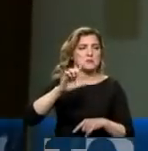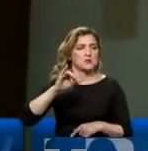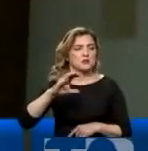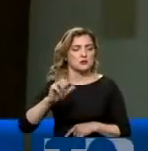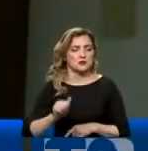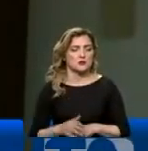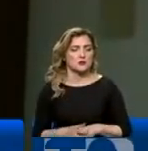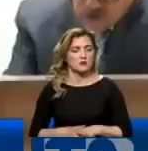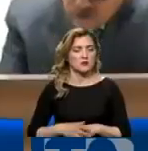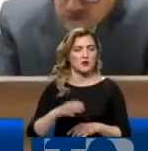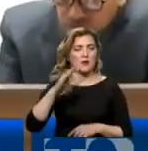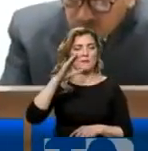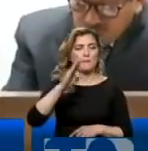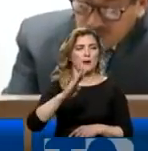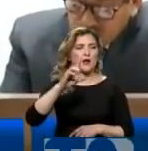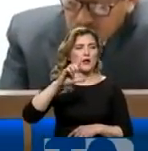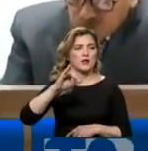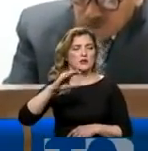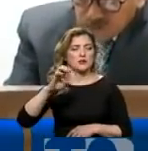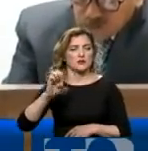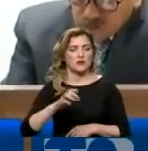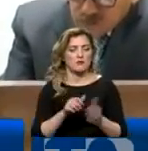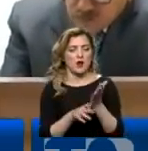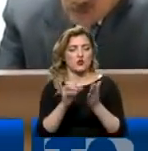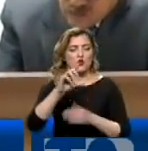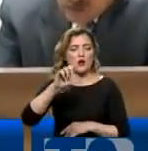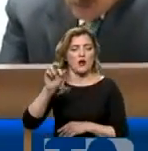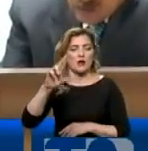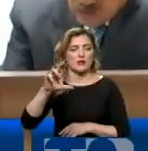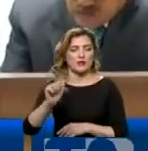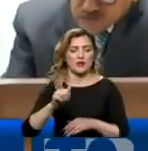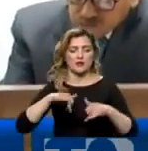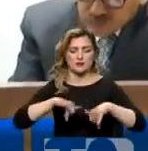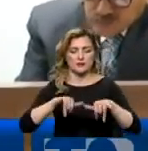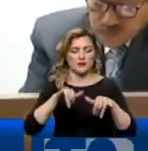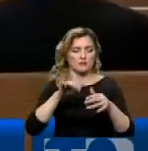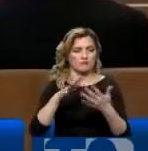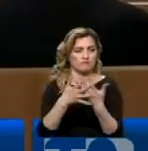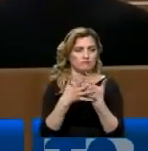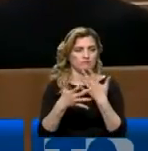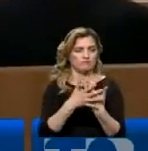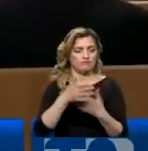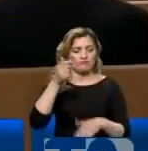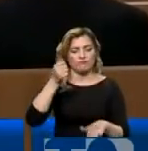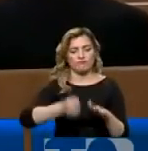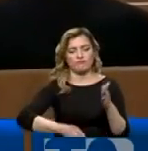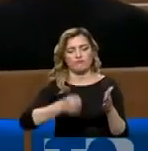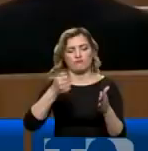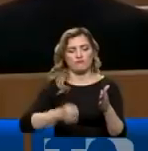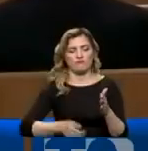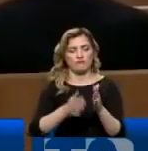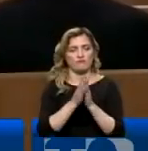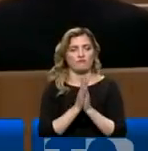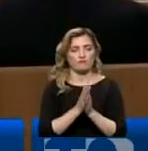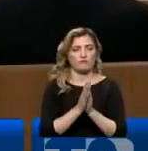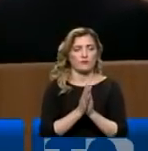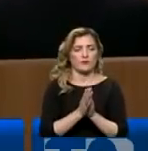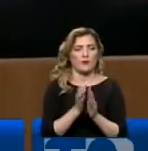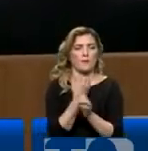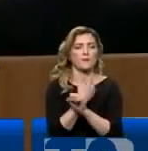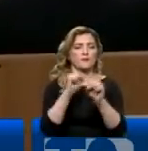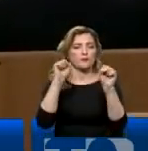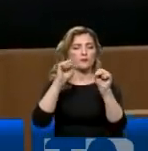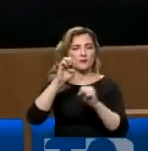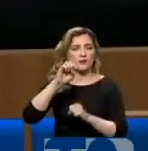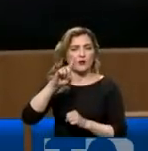Los hermanos Larrea seguirán en prisión. Los jueces de la sala de la Corte Provincial de Justicia decidieron negar la apelación que presentó la defensa